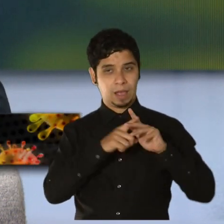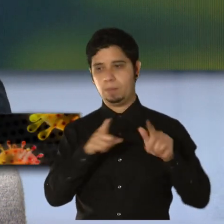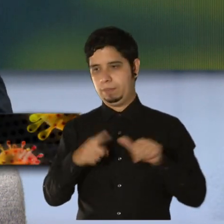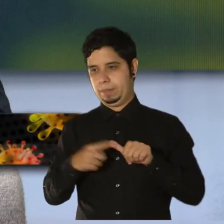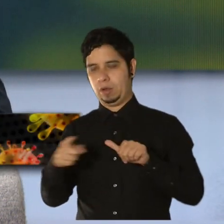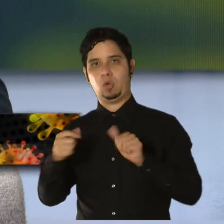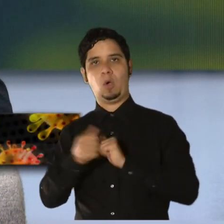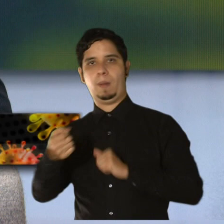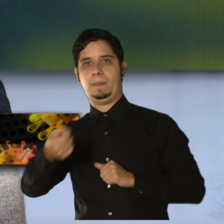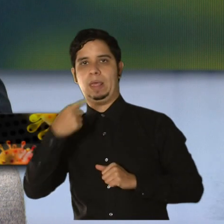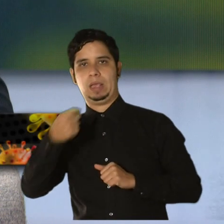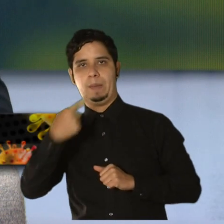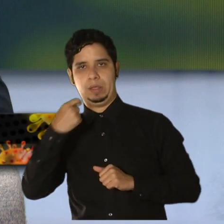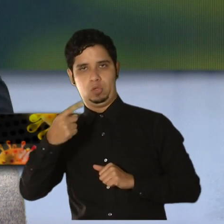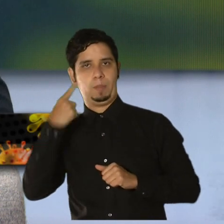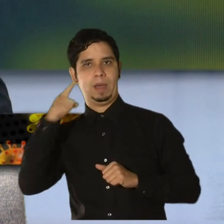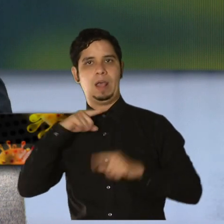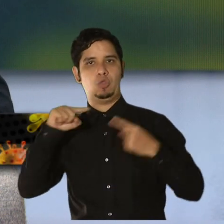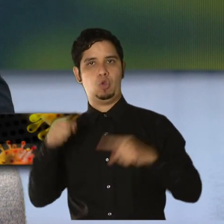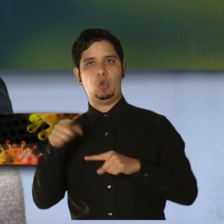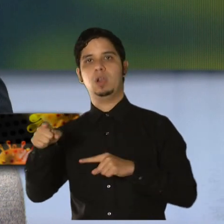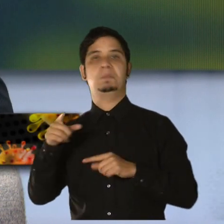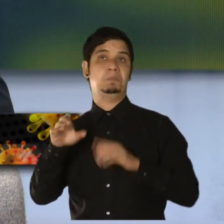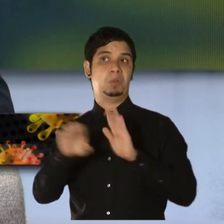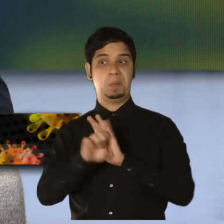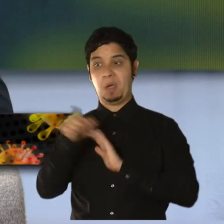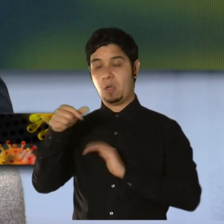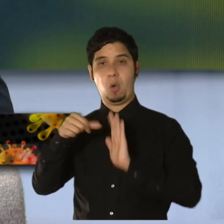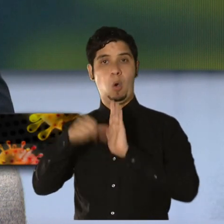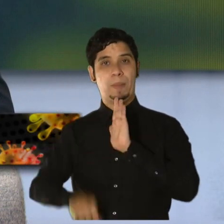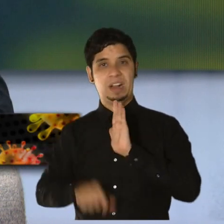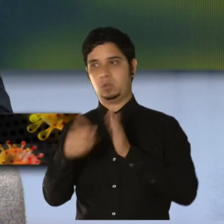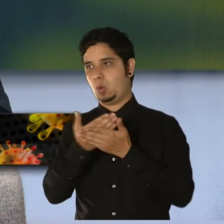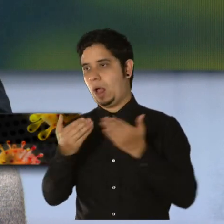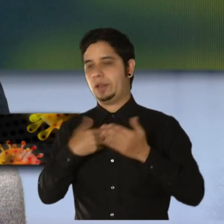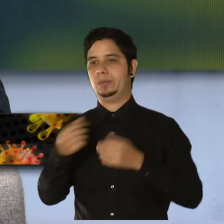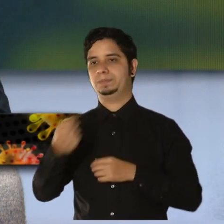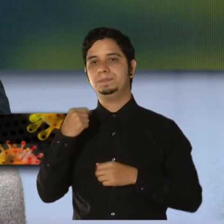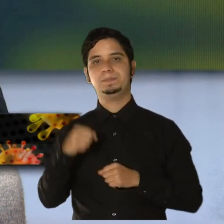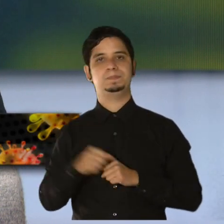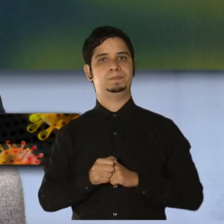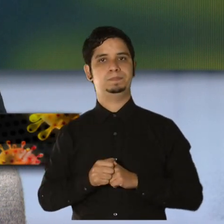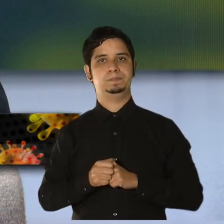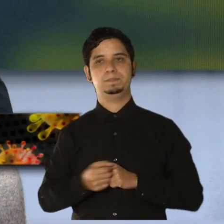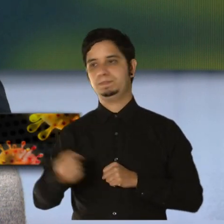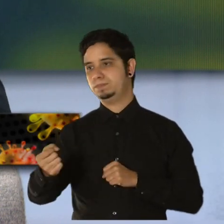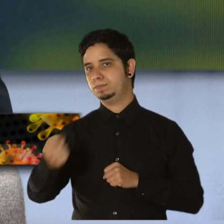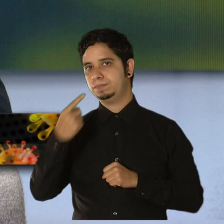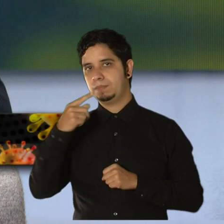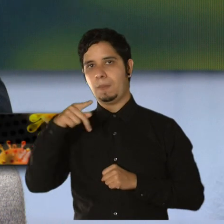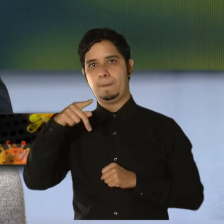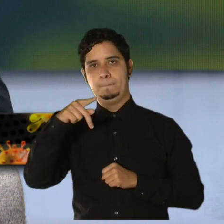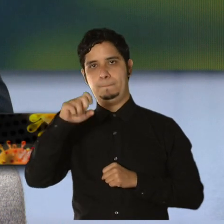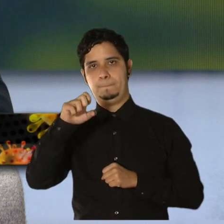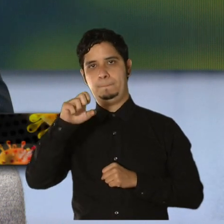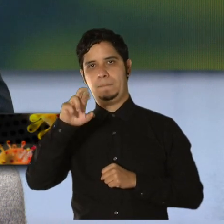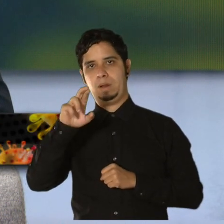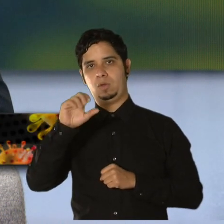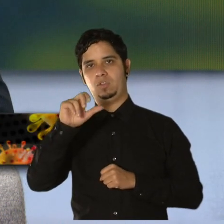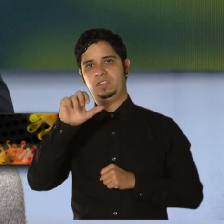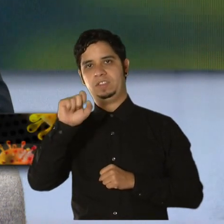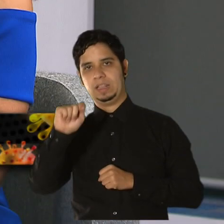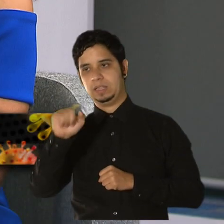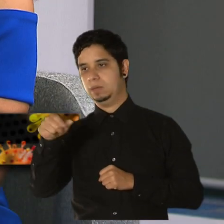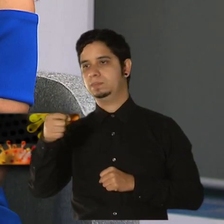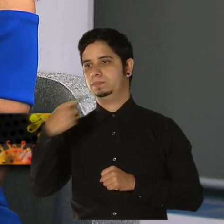dolor, ya sea por una operación o algún tipo de tratamiento que comenzaron con una Percocet, por ejemplo, y ahora entonces están en consumo.